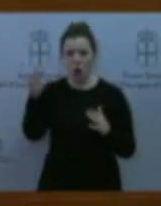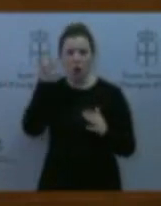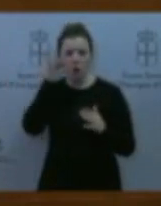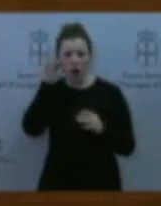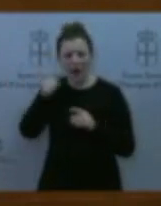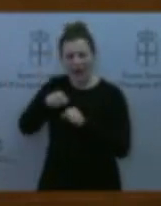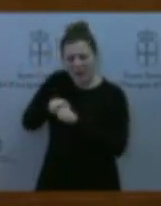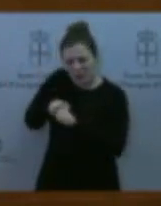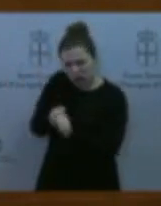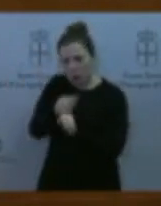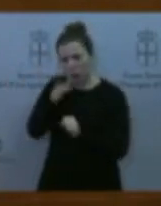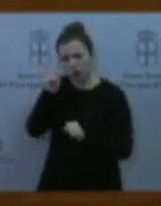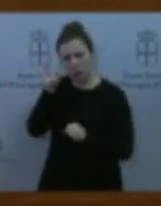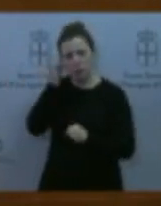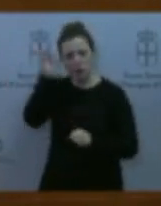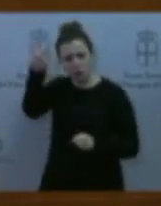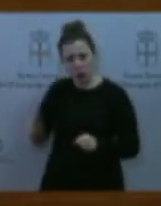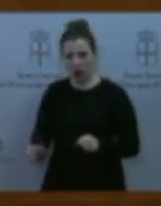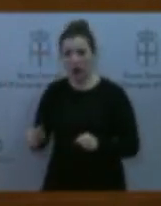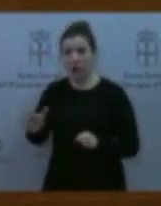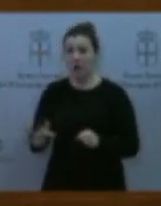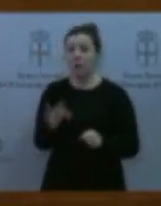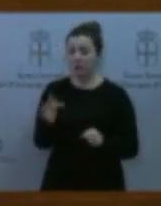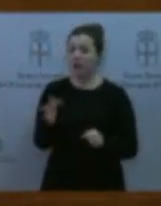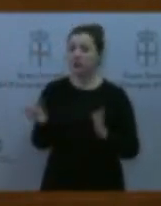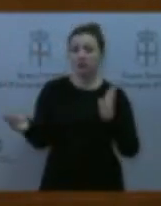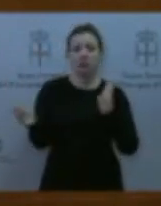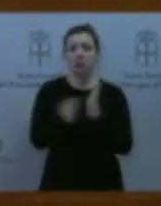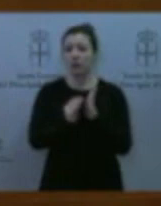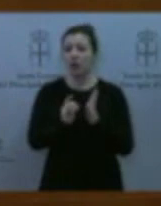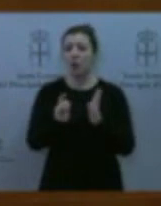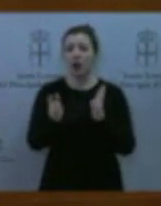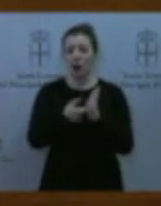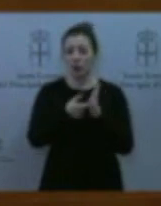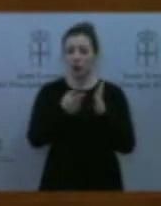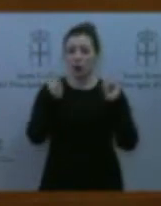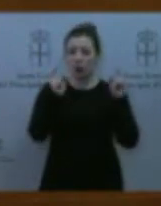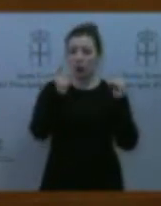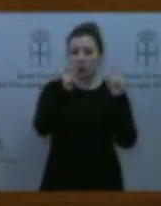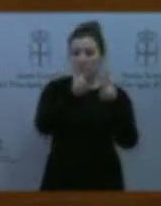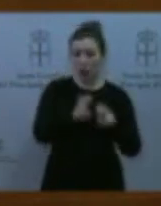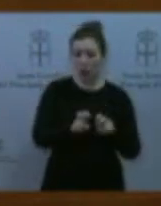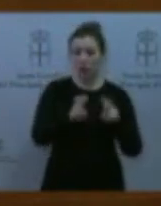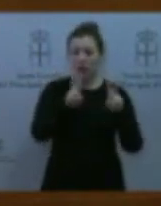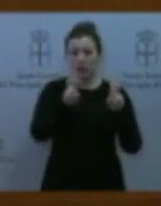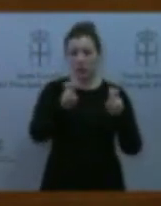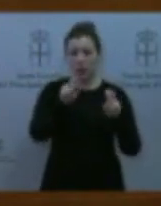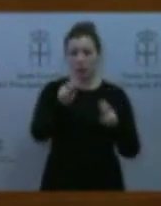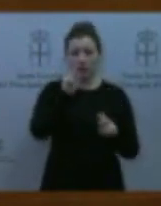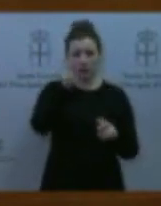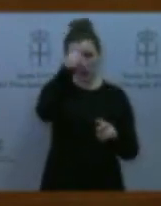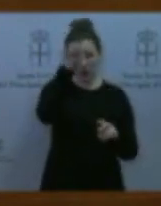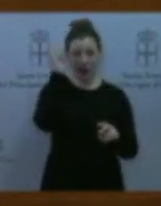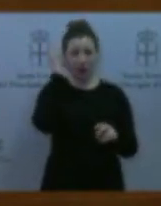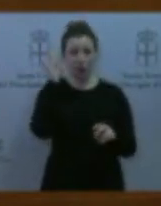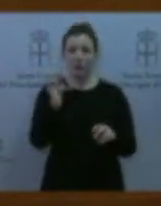la inclusión en el capítulo de Educación e Investigación de la perspectiva de género y de que se atenderá de forma singular a la